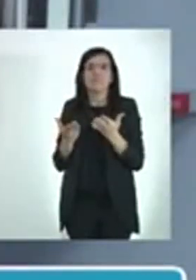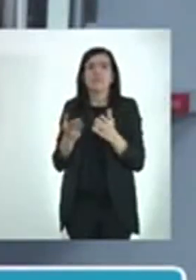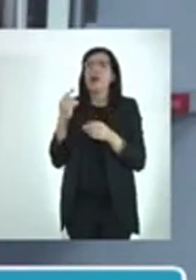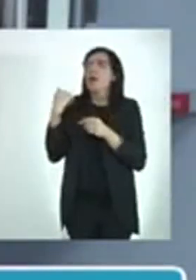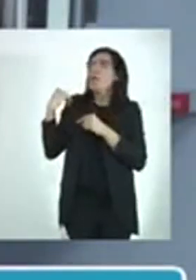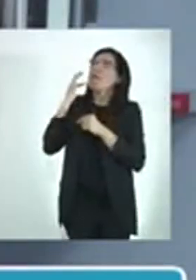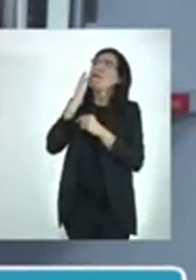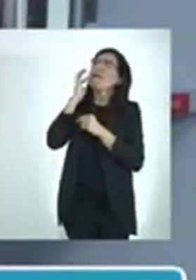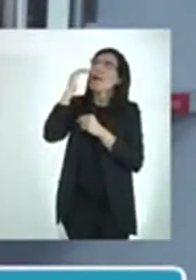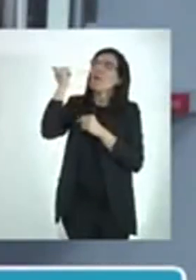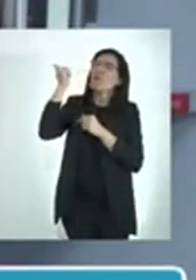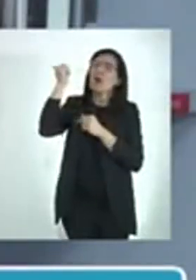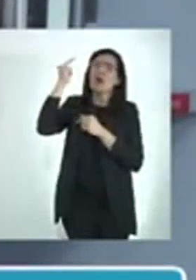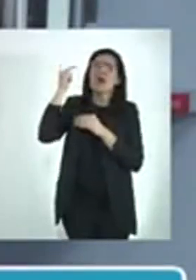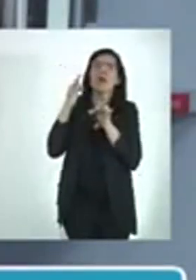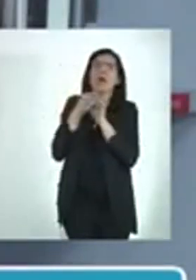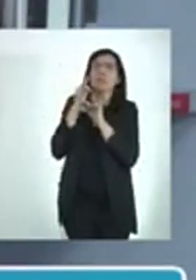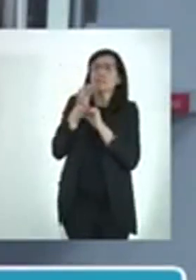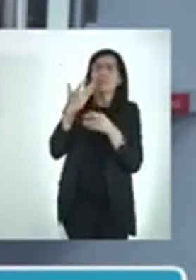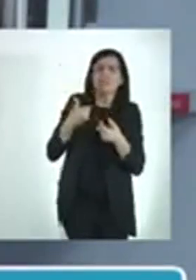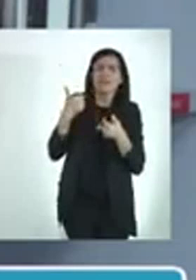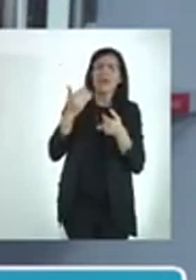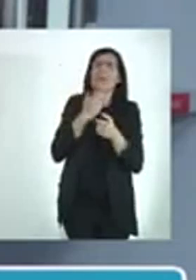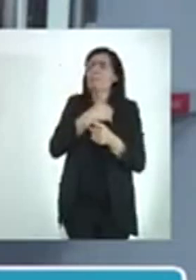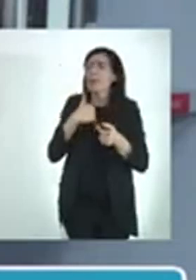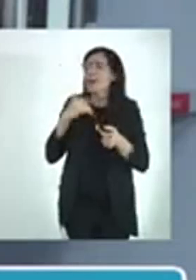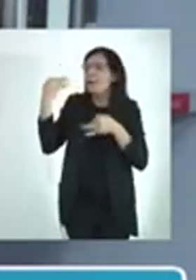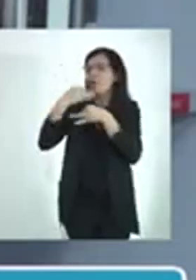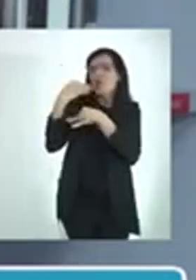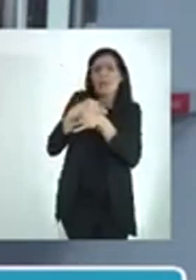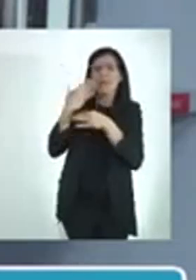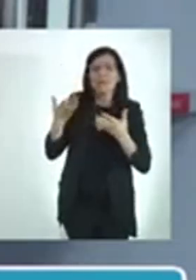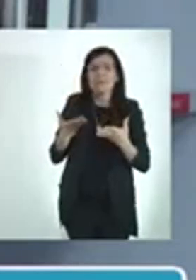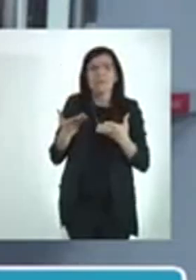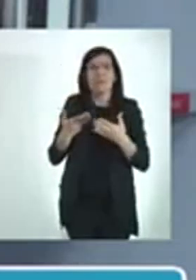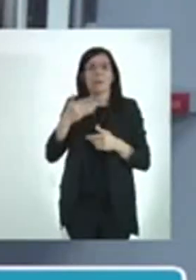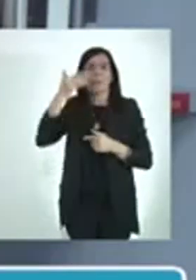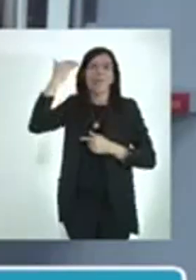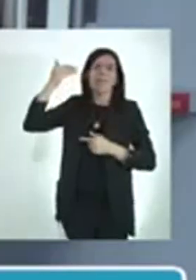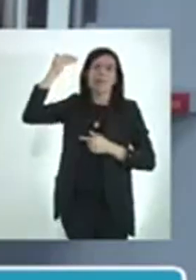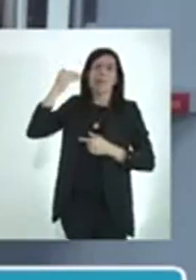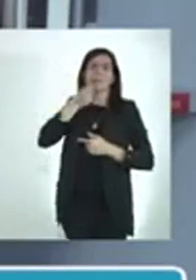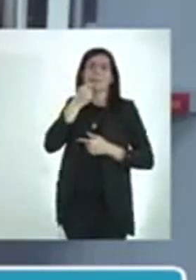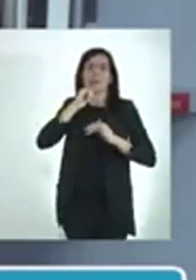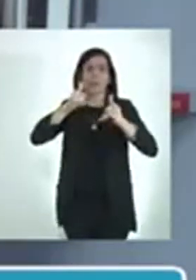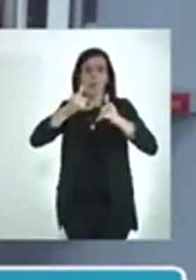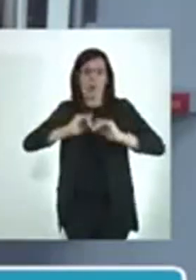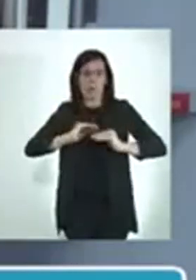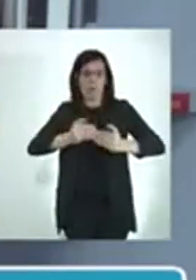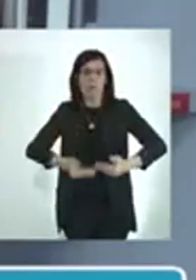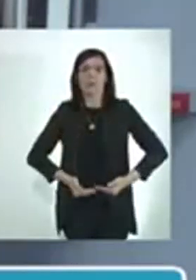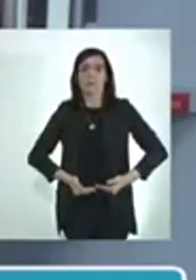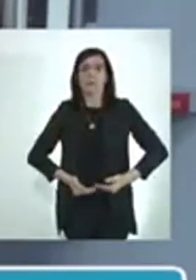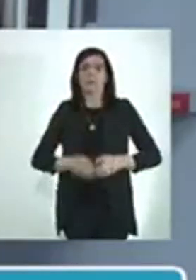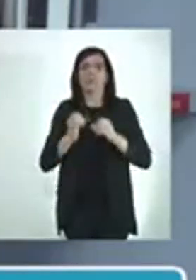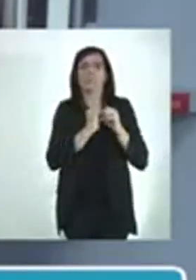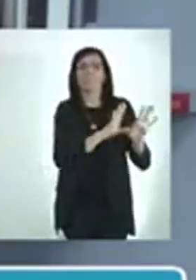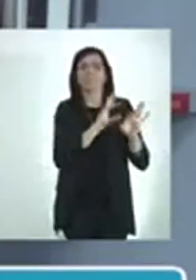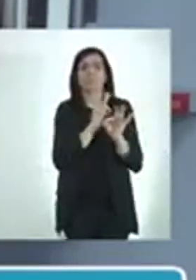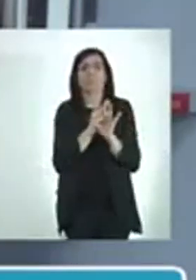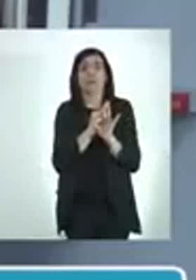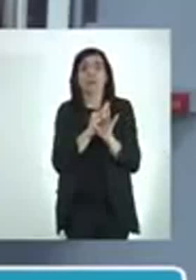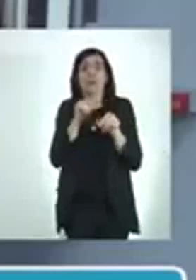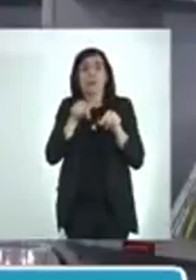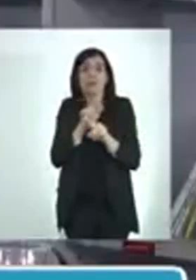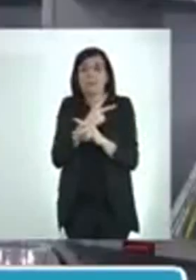de cuando había un embarazo en la escuela, significaba que una adolescente deje de ir por vergüenza, por todo lo que implicaba. Por bullying, por